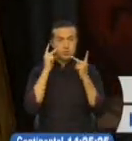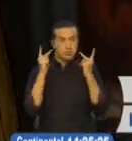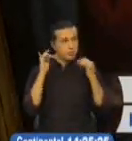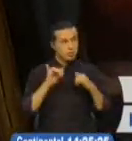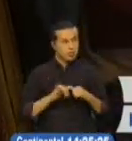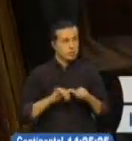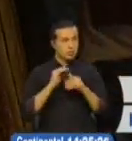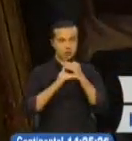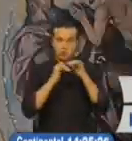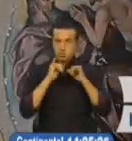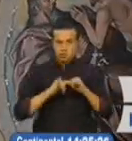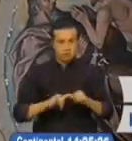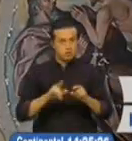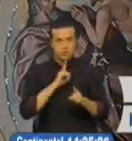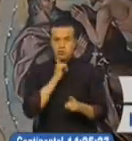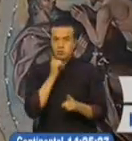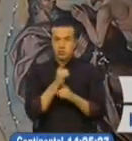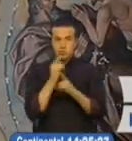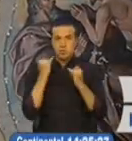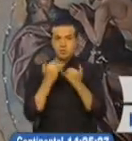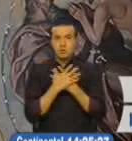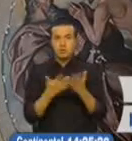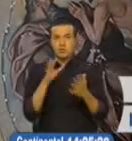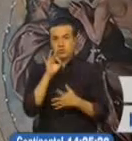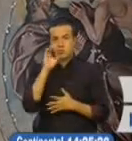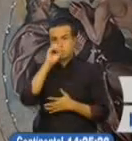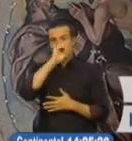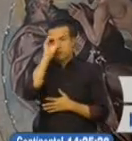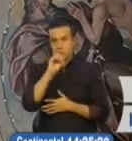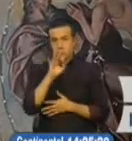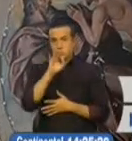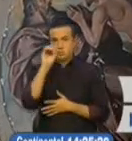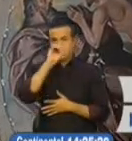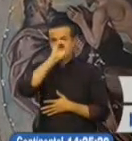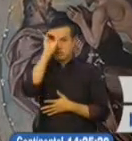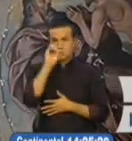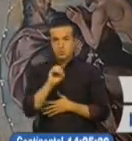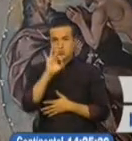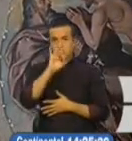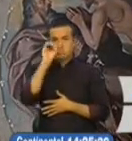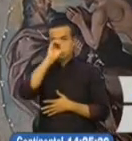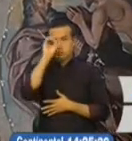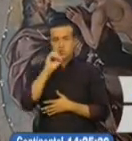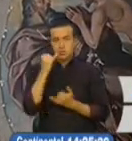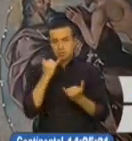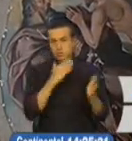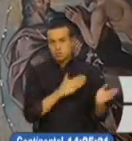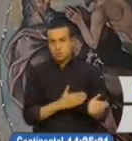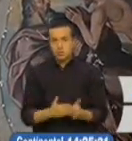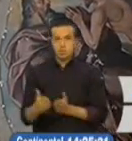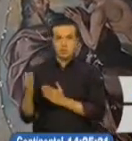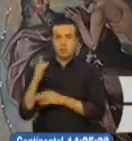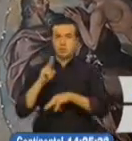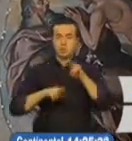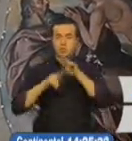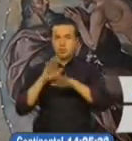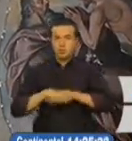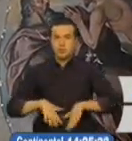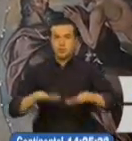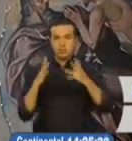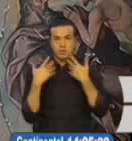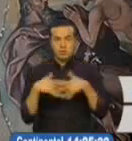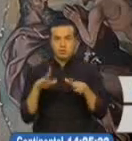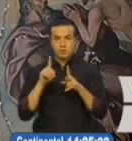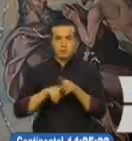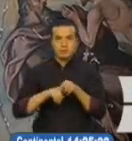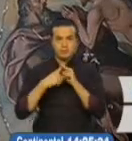avanza a paso firme en su misión. Estamos en un 90%, ya estamos en la fase de montajes de las obras ya intervenidas, porque en